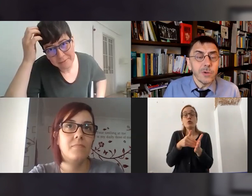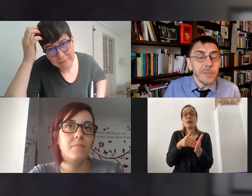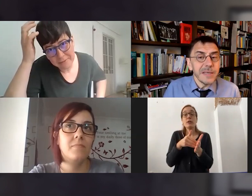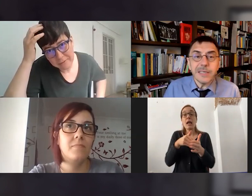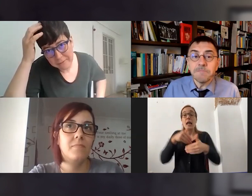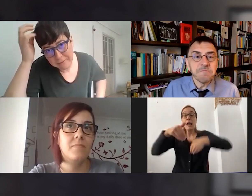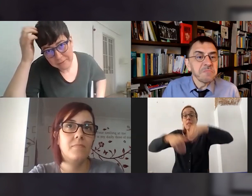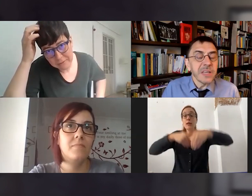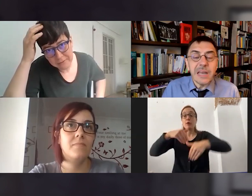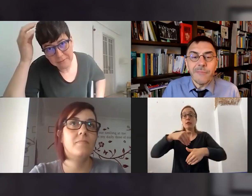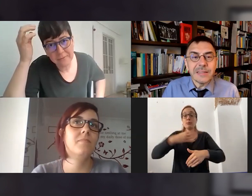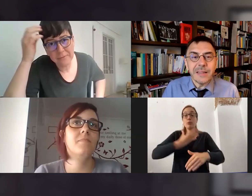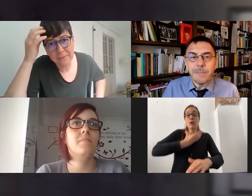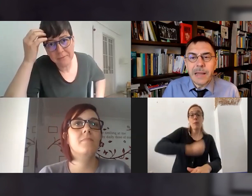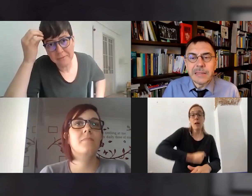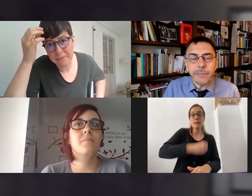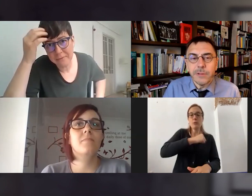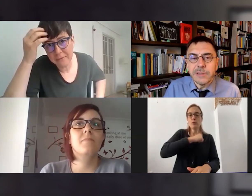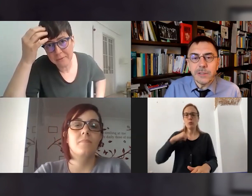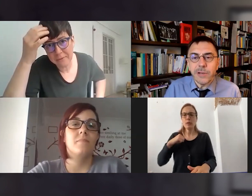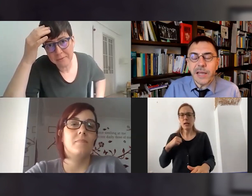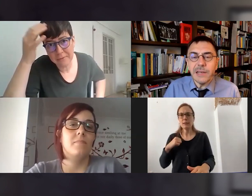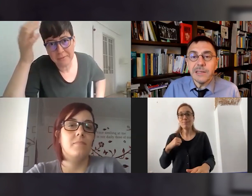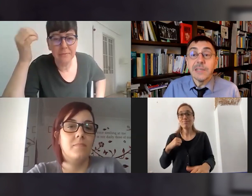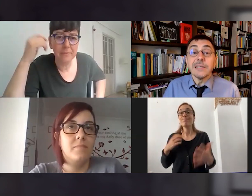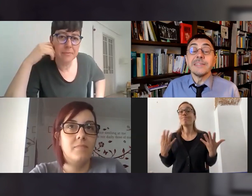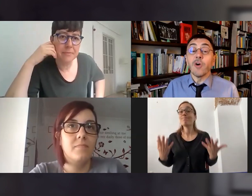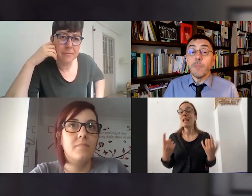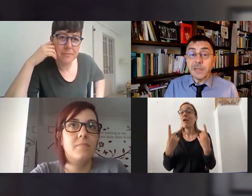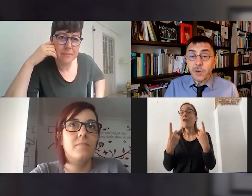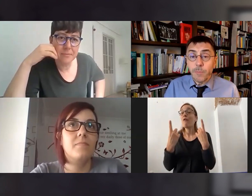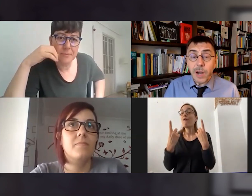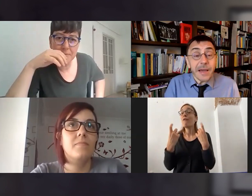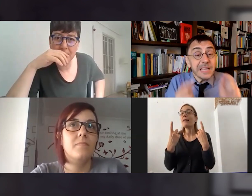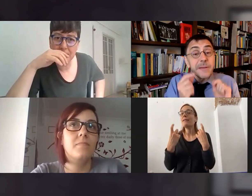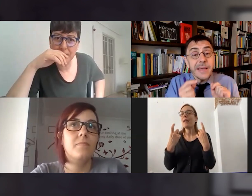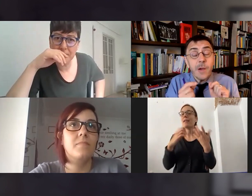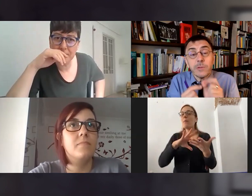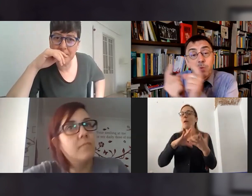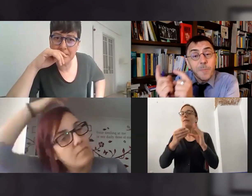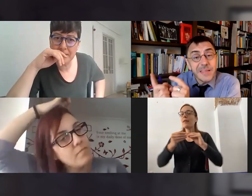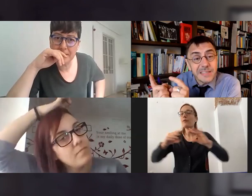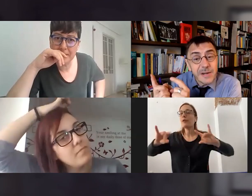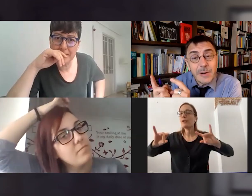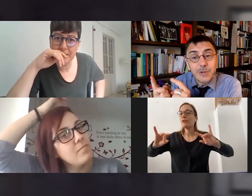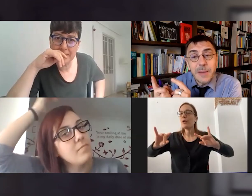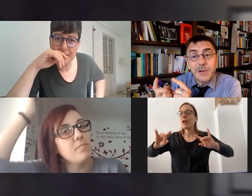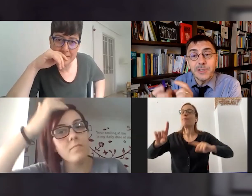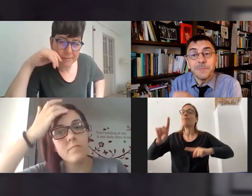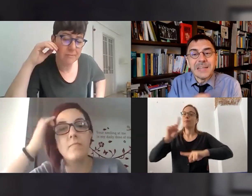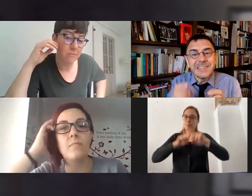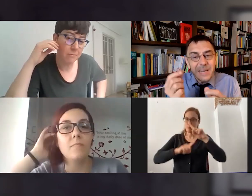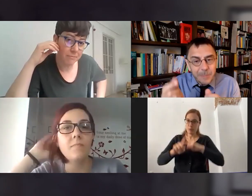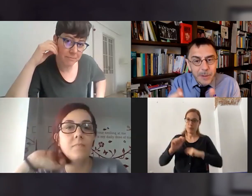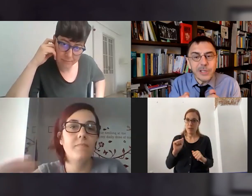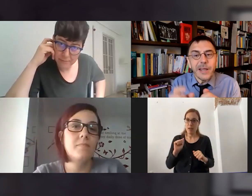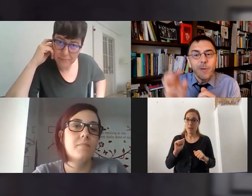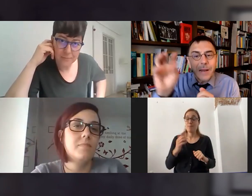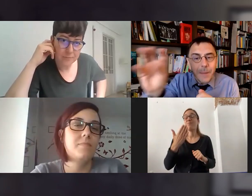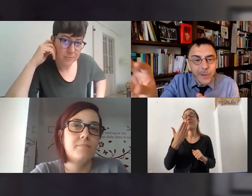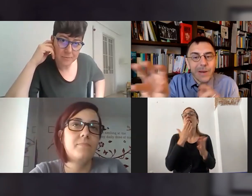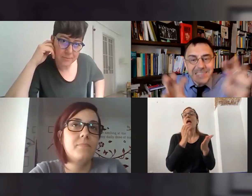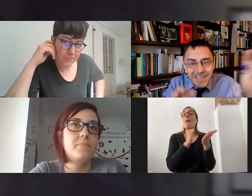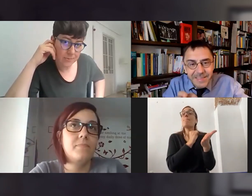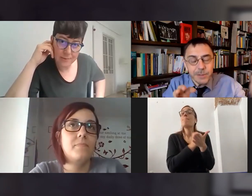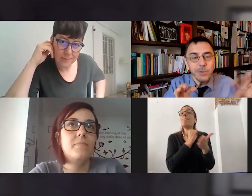elecciones autonómicas y la falta de implantación territorial se convierte en un problema. Es verdad que cuando tú no pides dinero a los bancos, tienes menos dinero